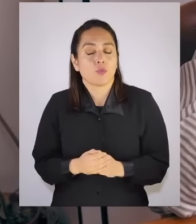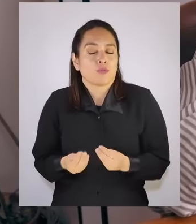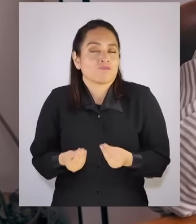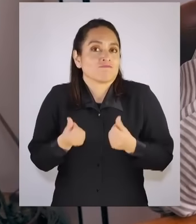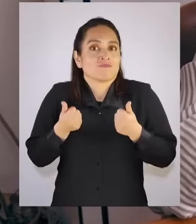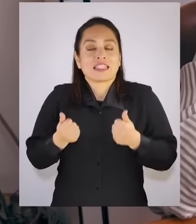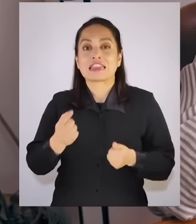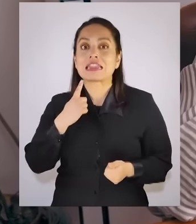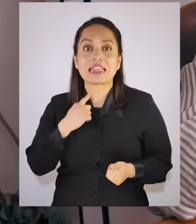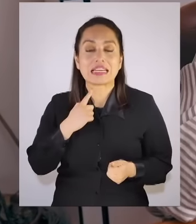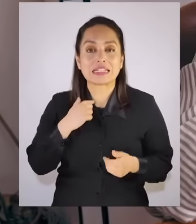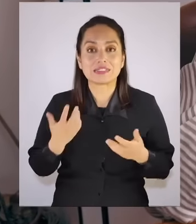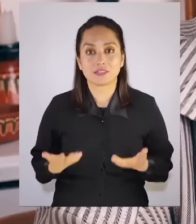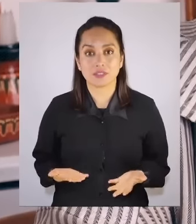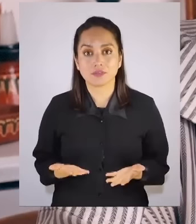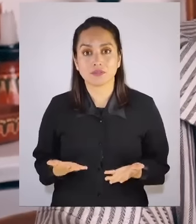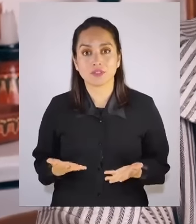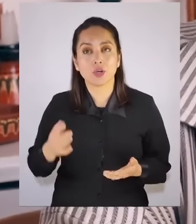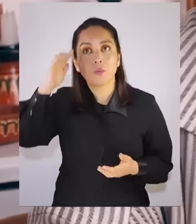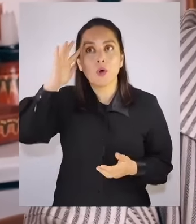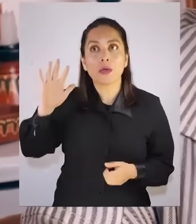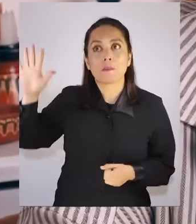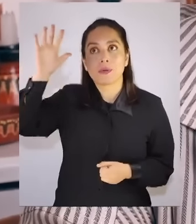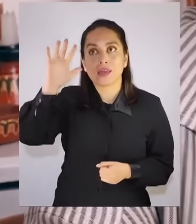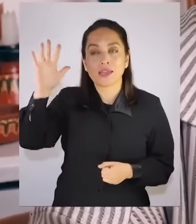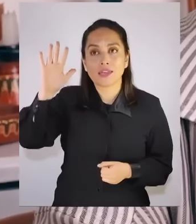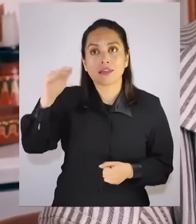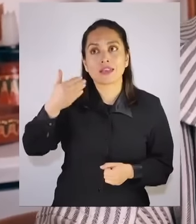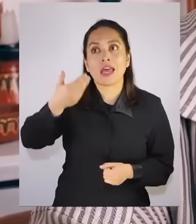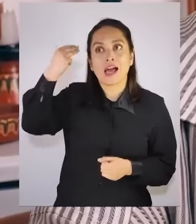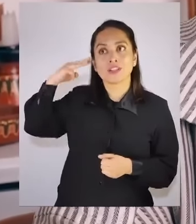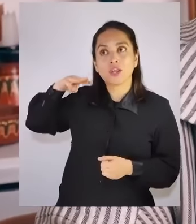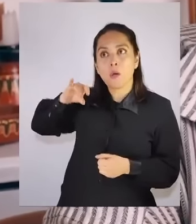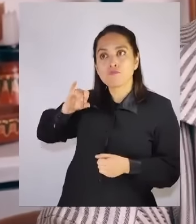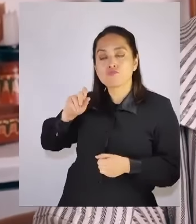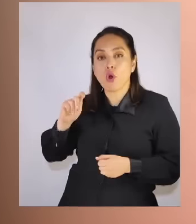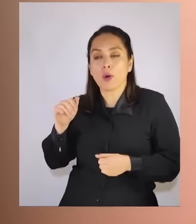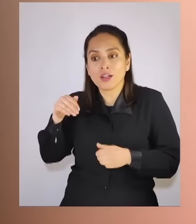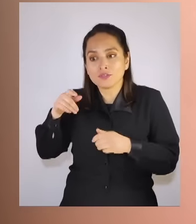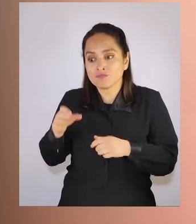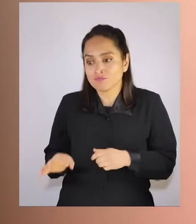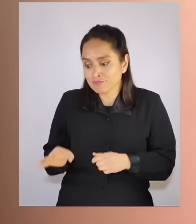fascinante un poco el imaginarse que alguna vez Juan Mowat lo tuvo en sus manos.